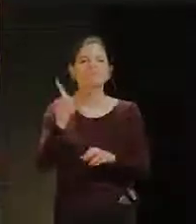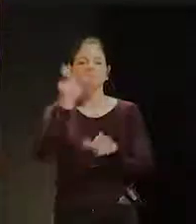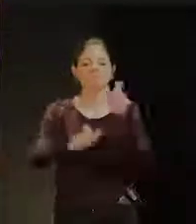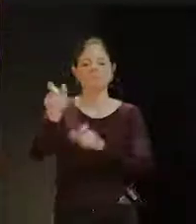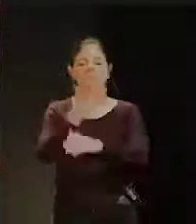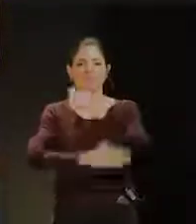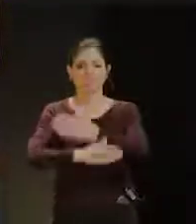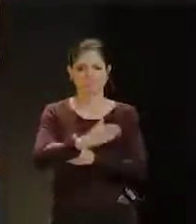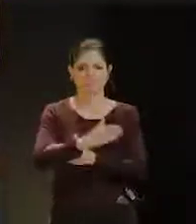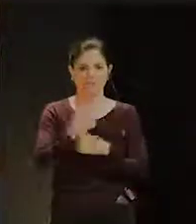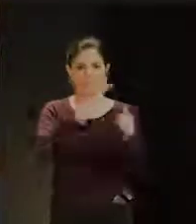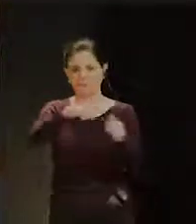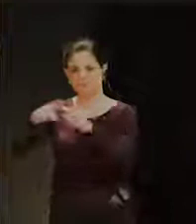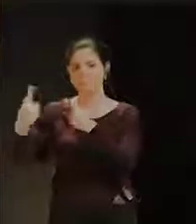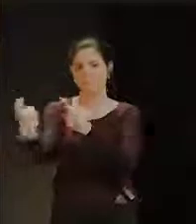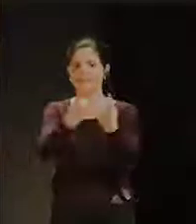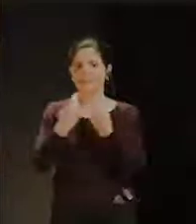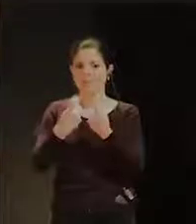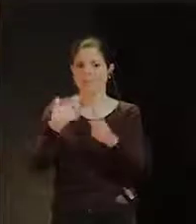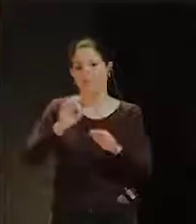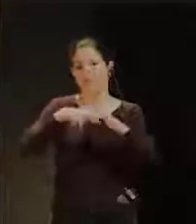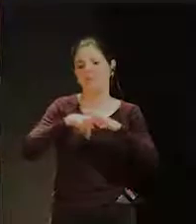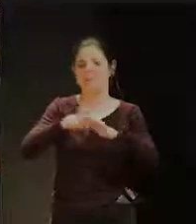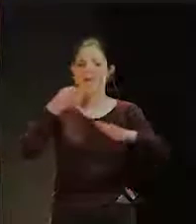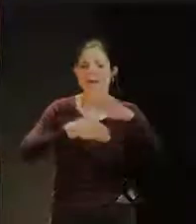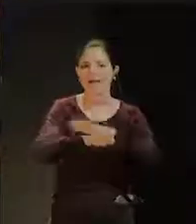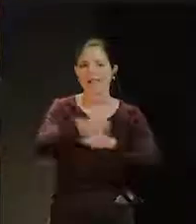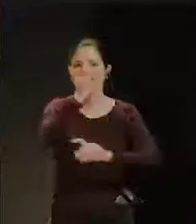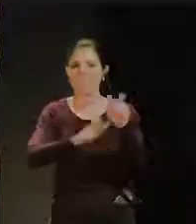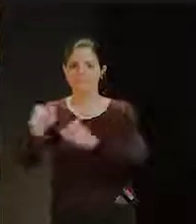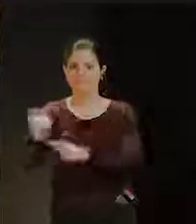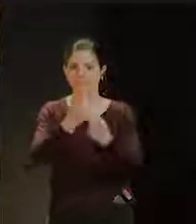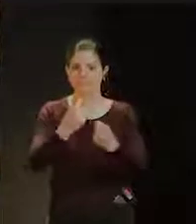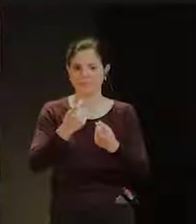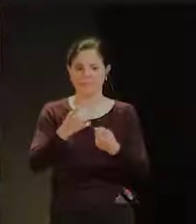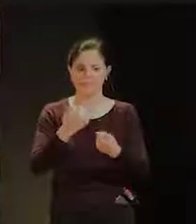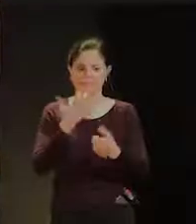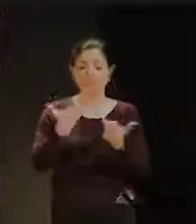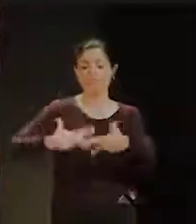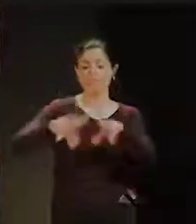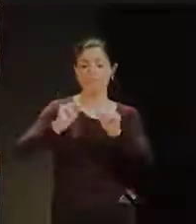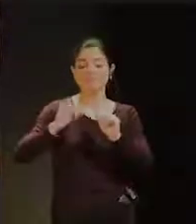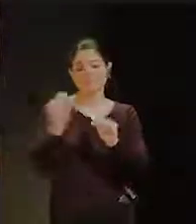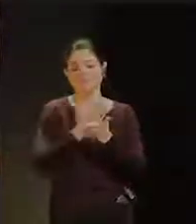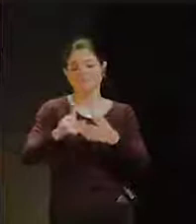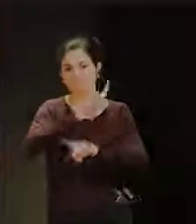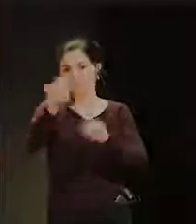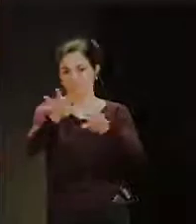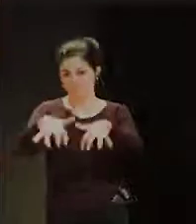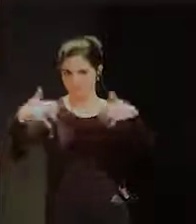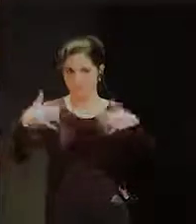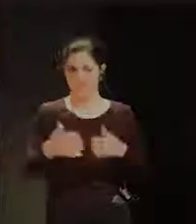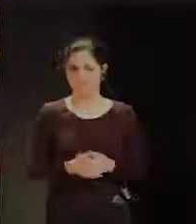con discapacidad y las diferentes necesidades o requisitos de acceso que tienen las personas, terminando con una parte para preguntas del